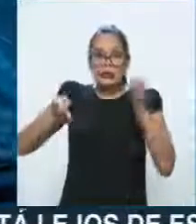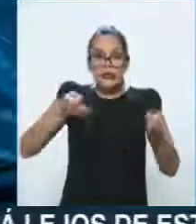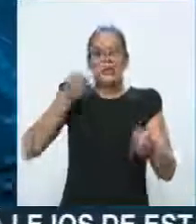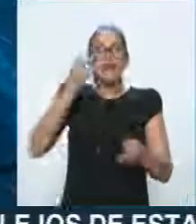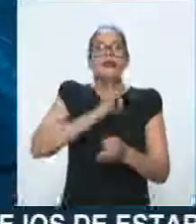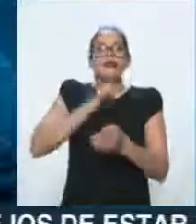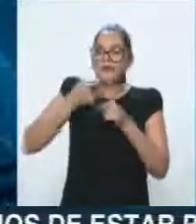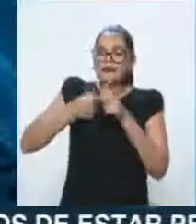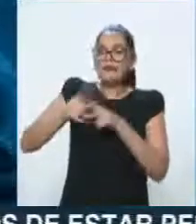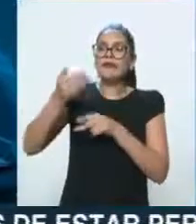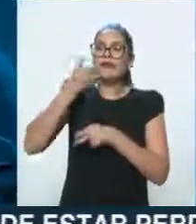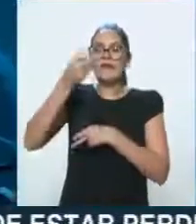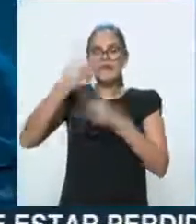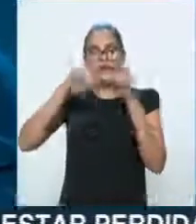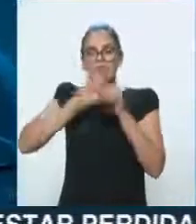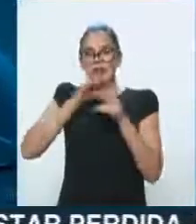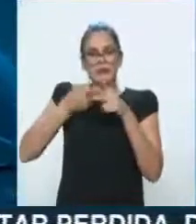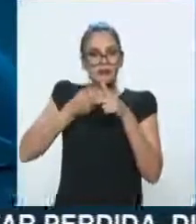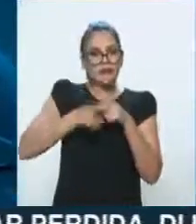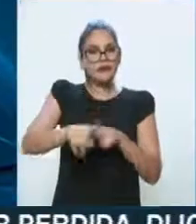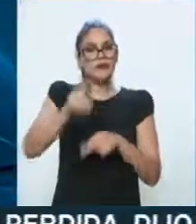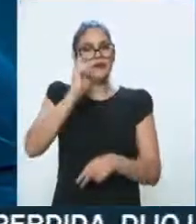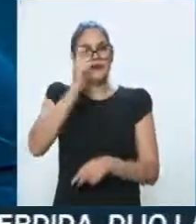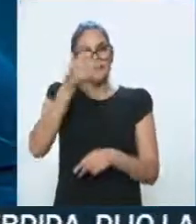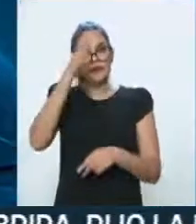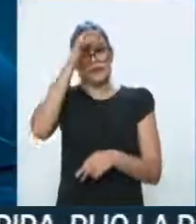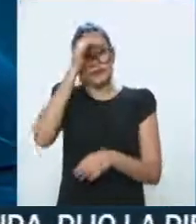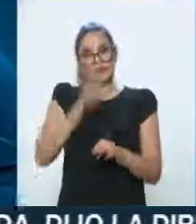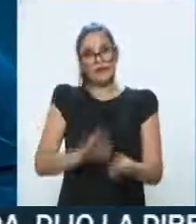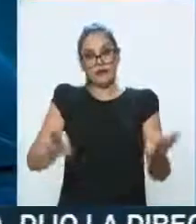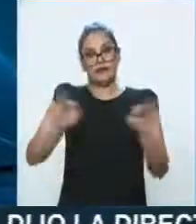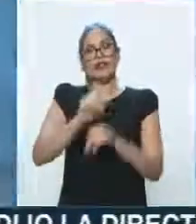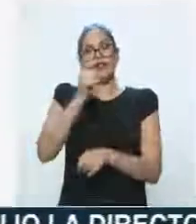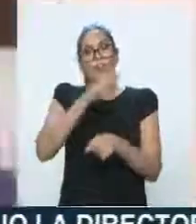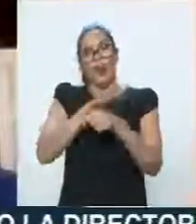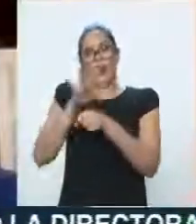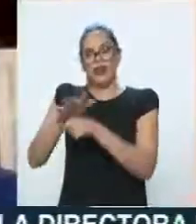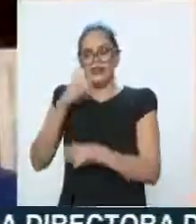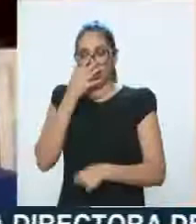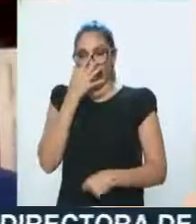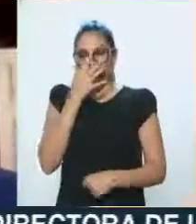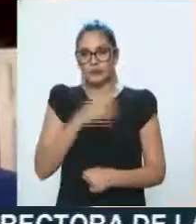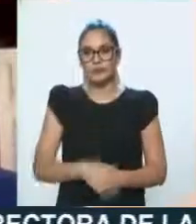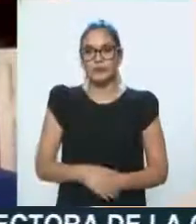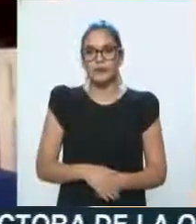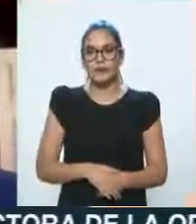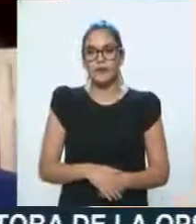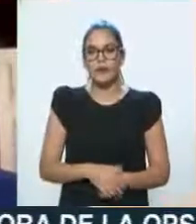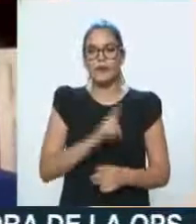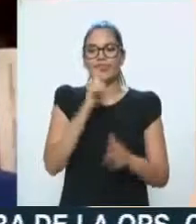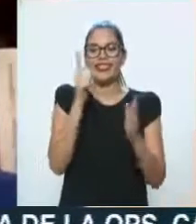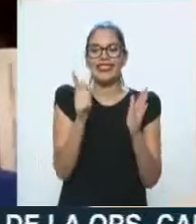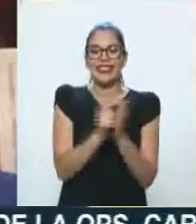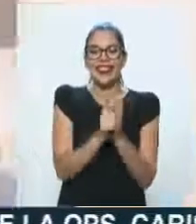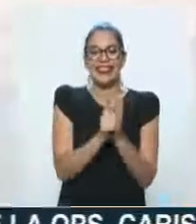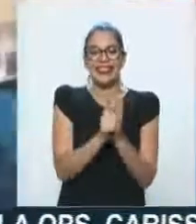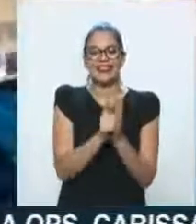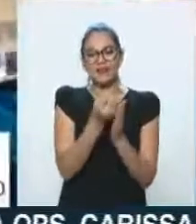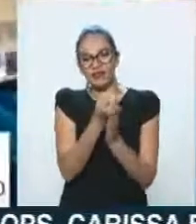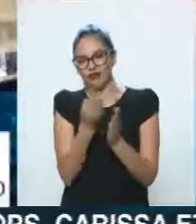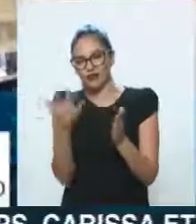la viabilidad a que inicie este importante acuerdo? Mira, el denominado paquete de leyes TEMEC es